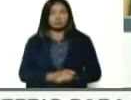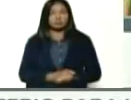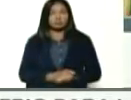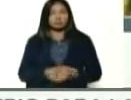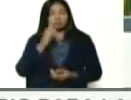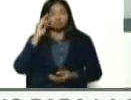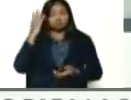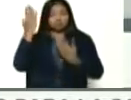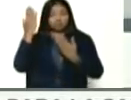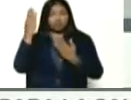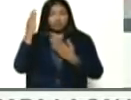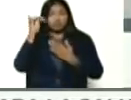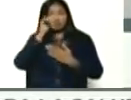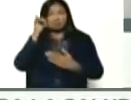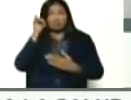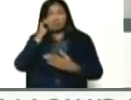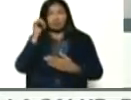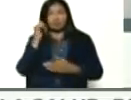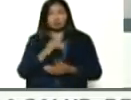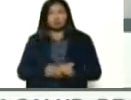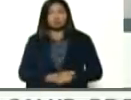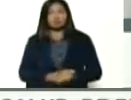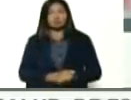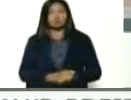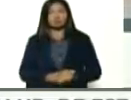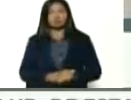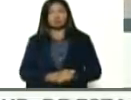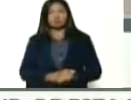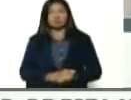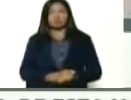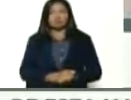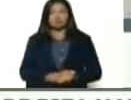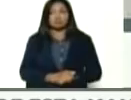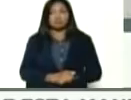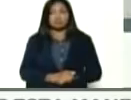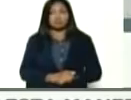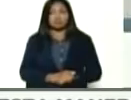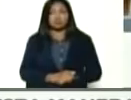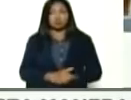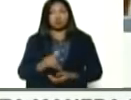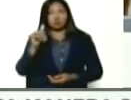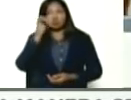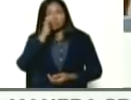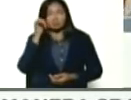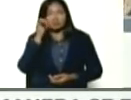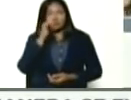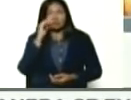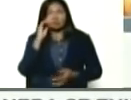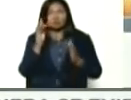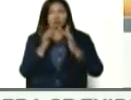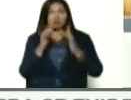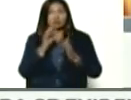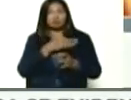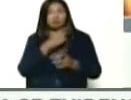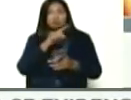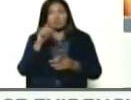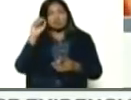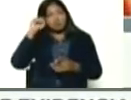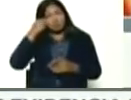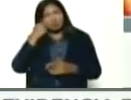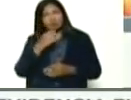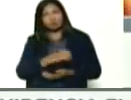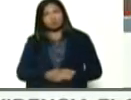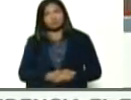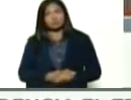ésta esa es la imagen que yo presenté a la otra vez de un vídeo que puse a rodar en mis redes sociales se acuerdan